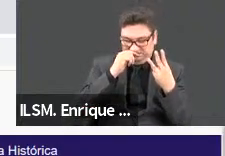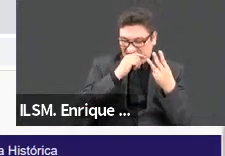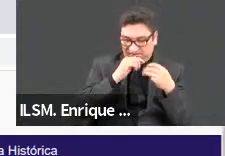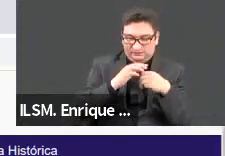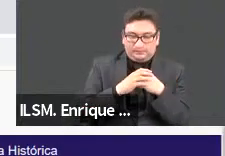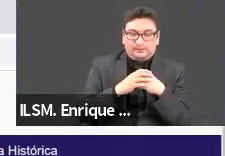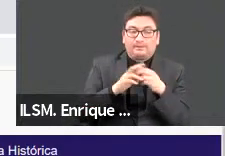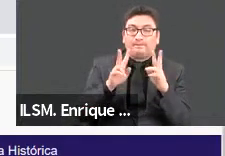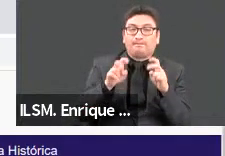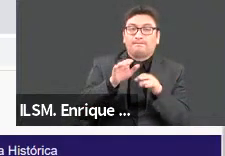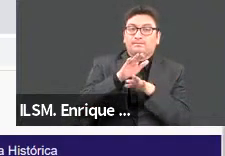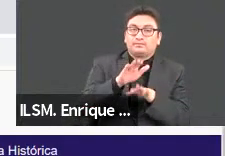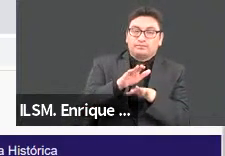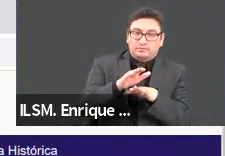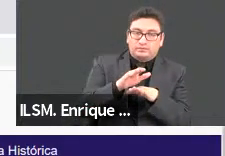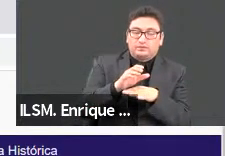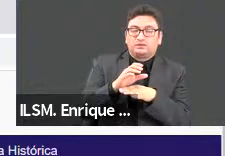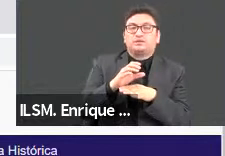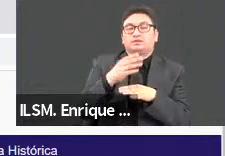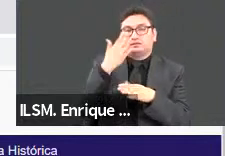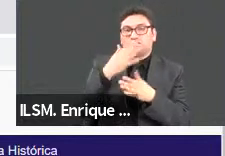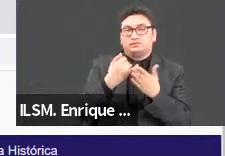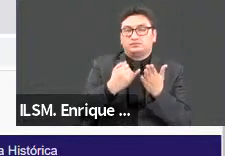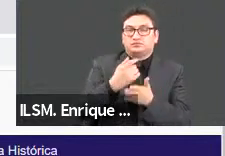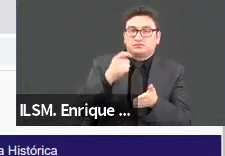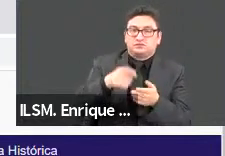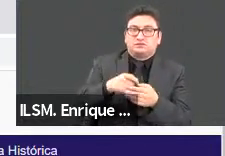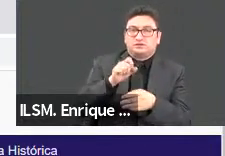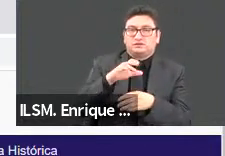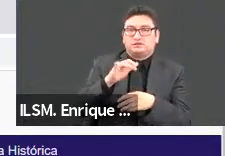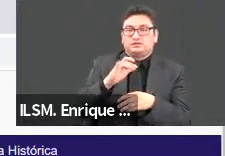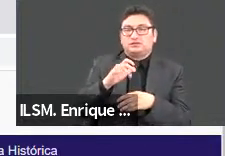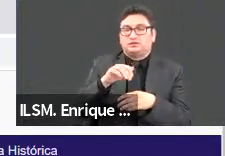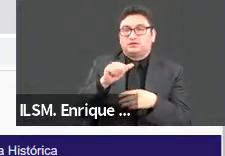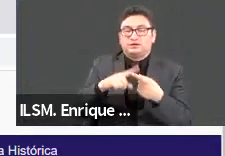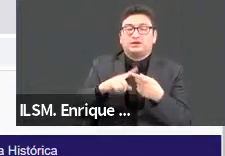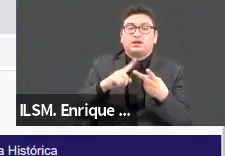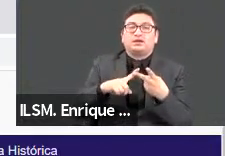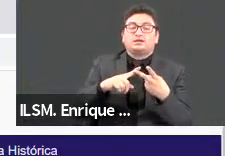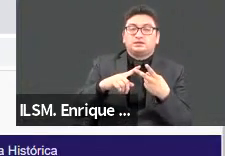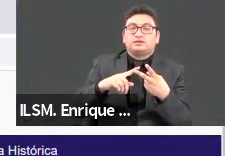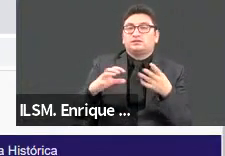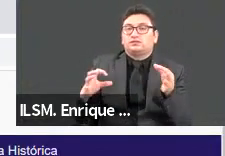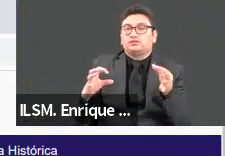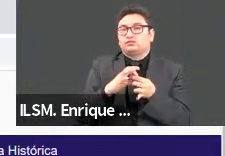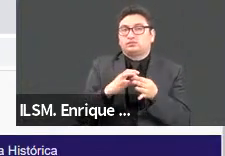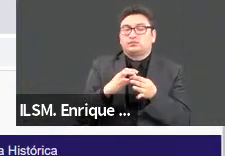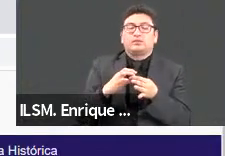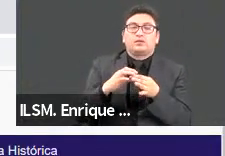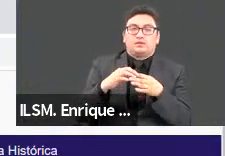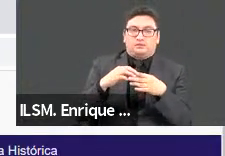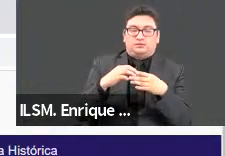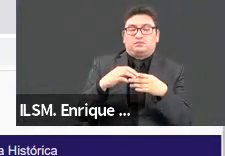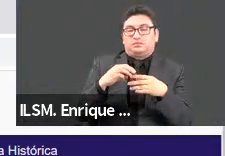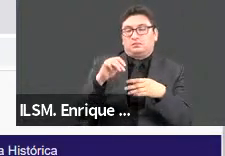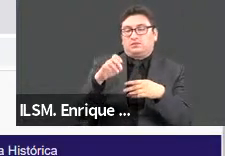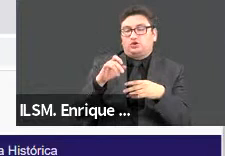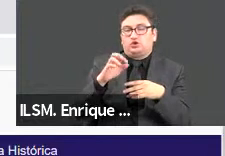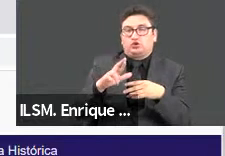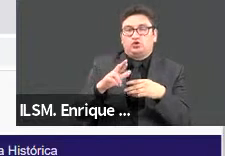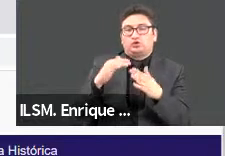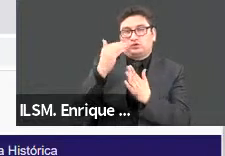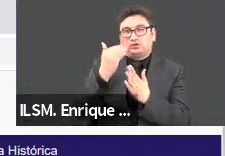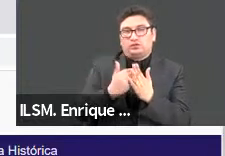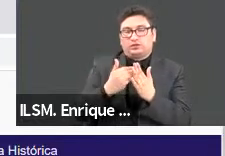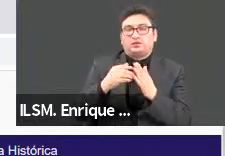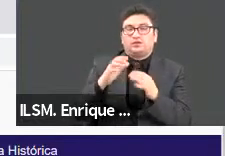sobre sentencia o sentencias donde se encuentra involucrado precisamente un menor de edad y nos